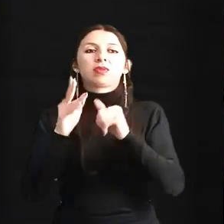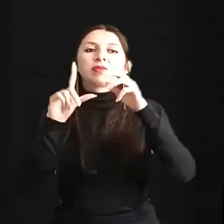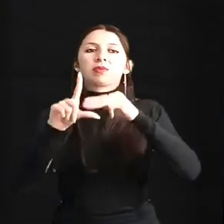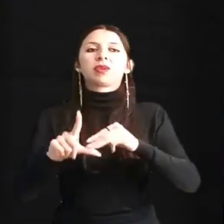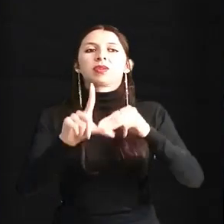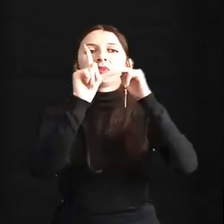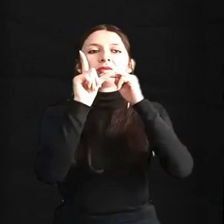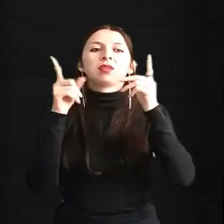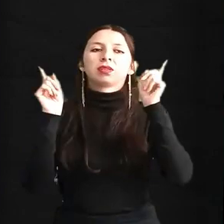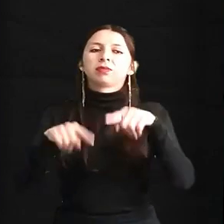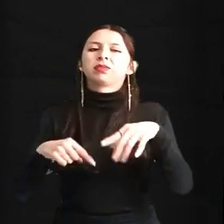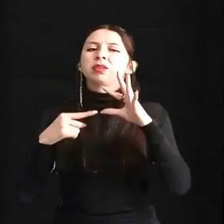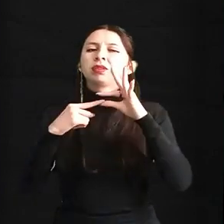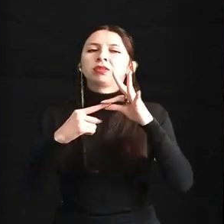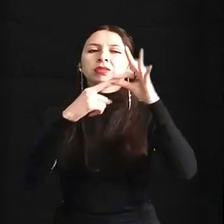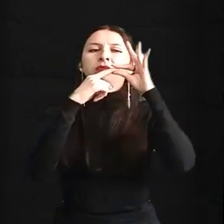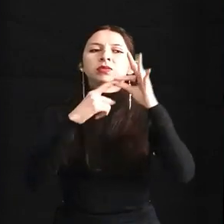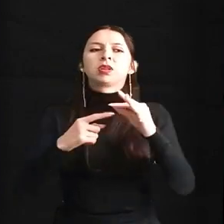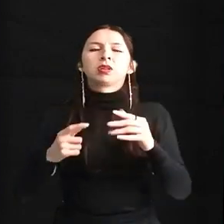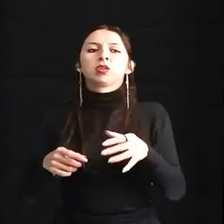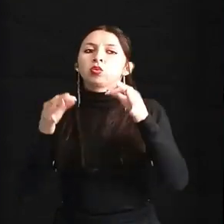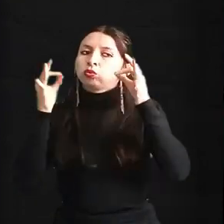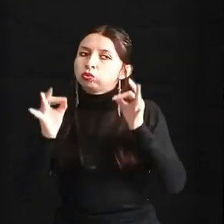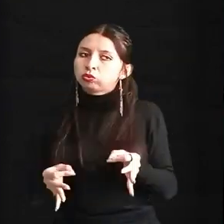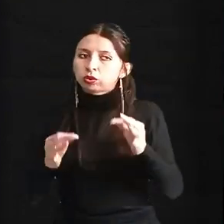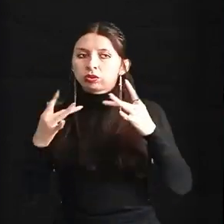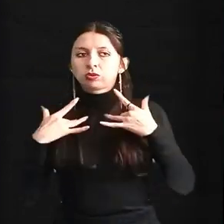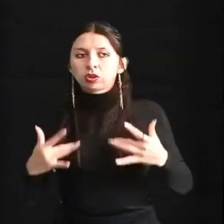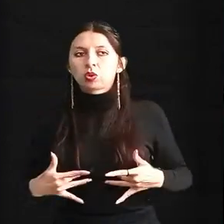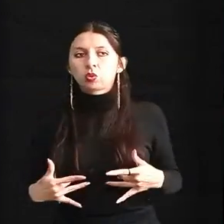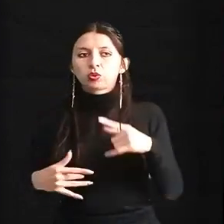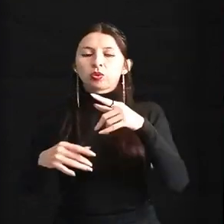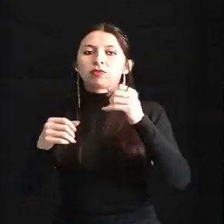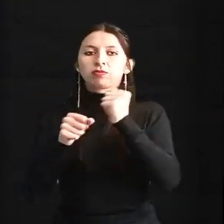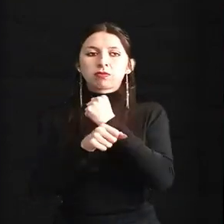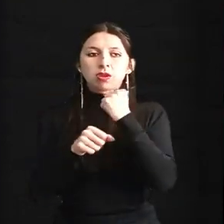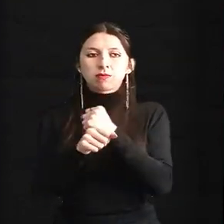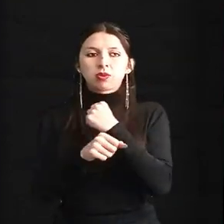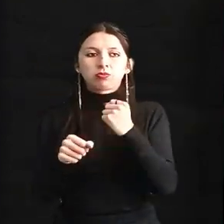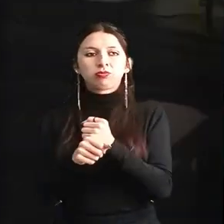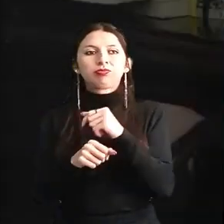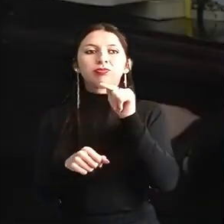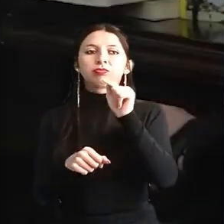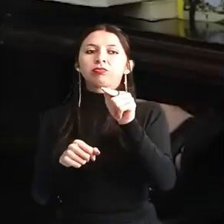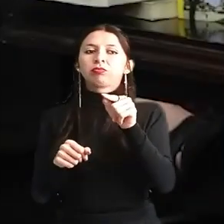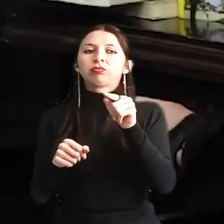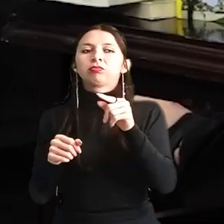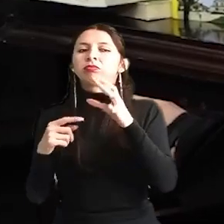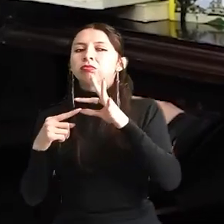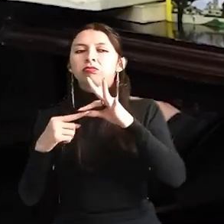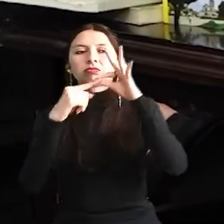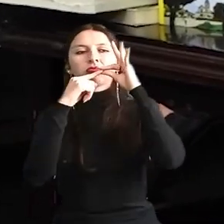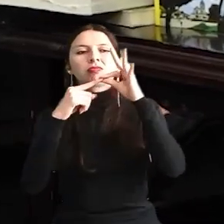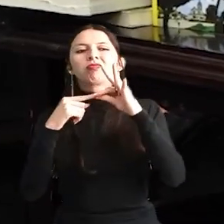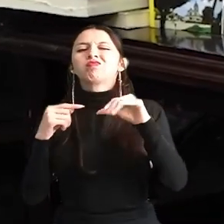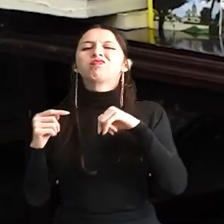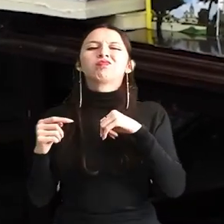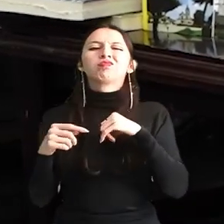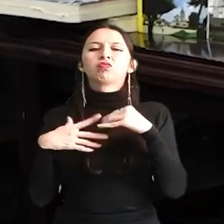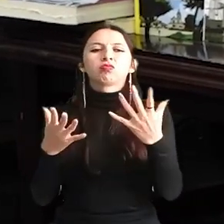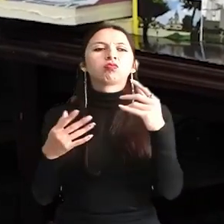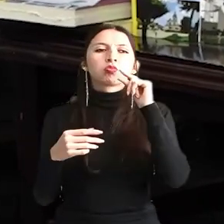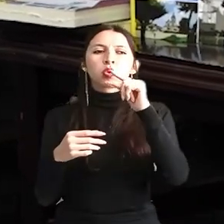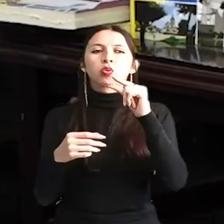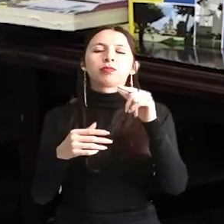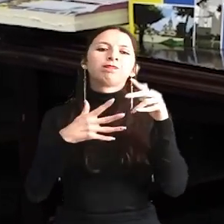de nariño tenemos programas posgraduales la especialización en seguridad y salud del trabajo que que a pesar de ser